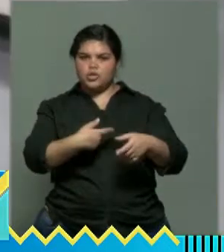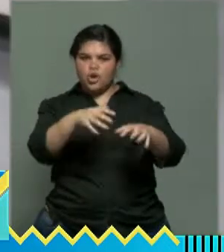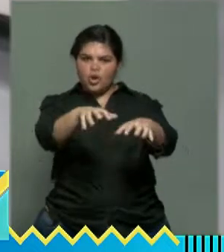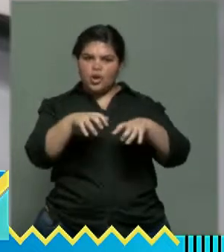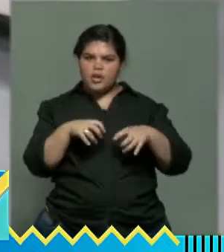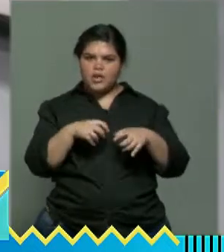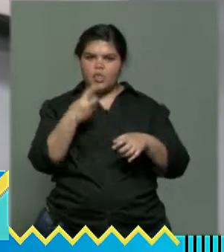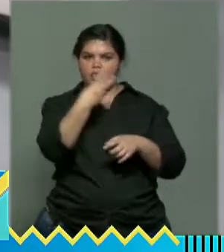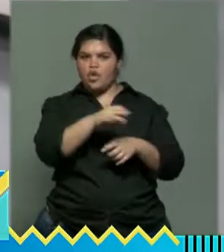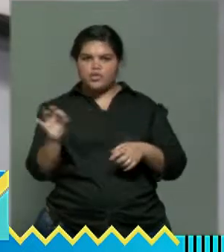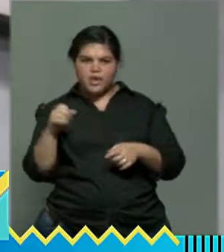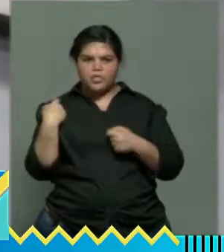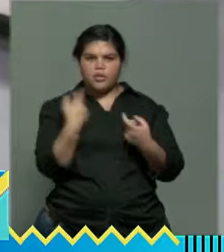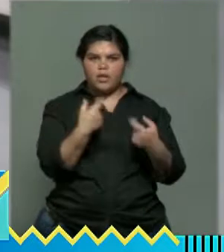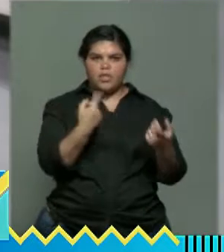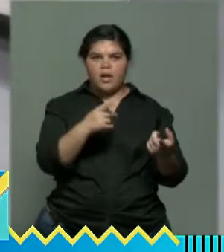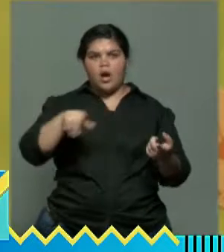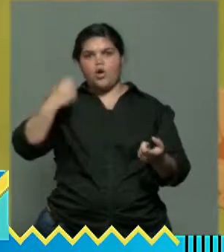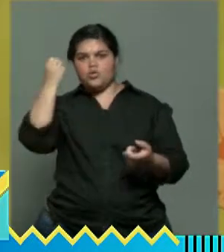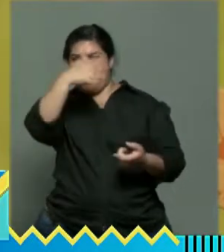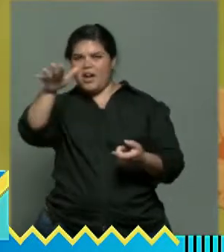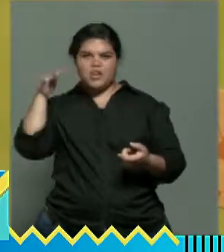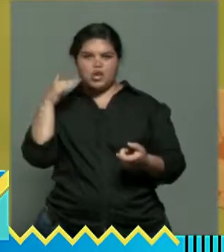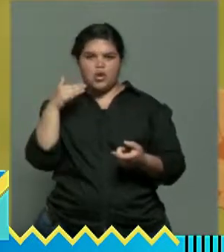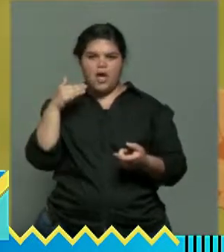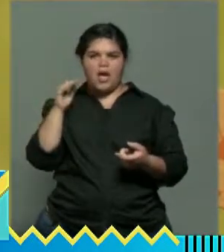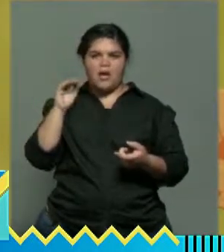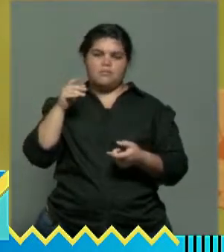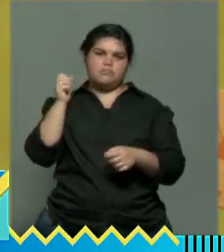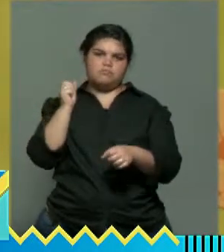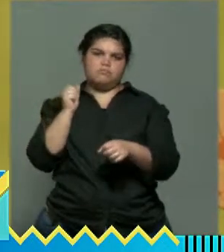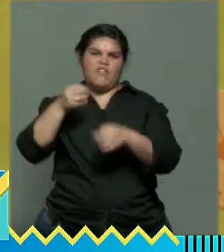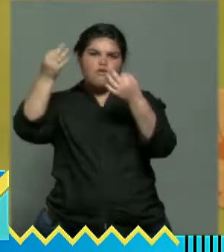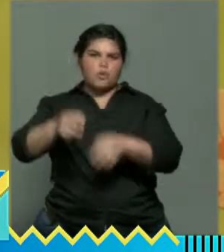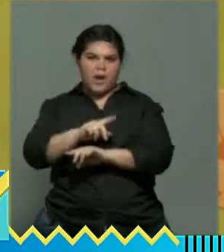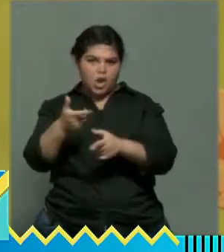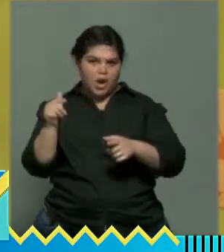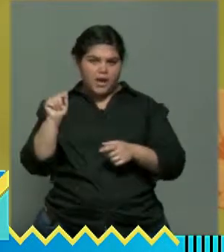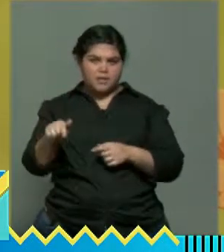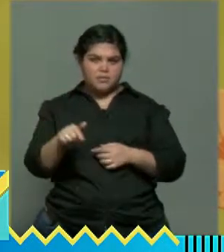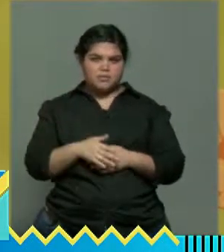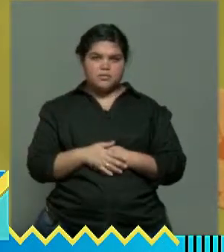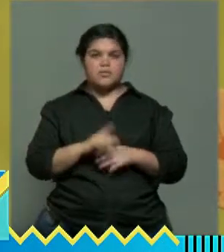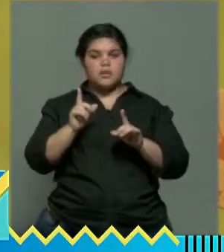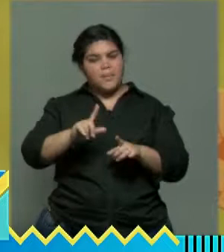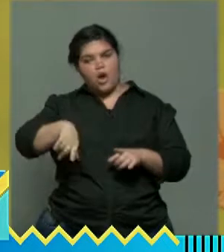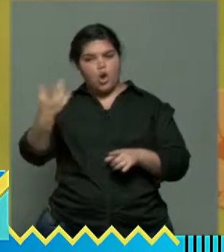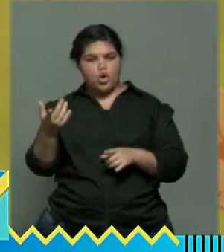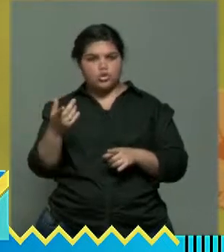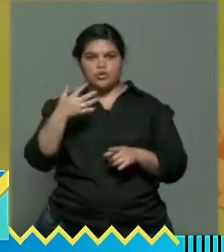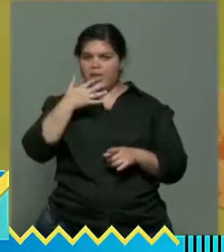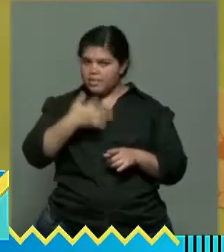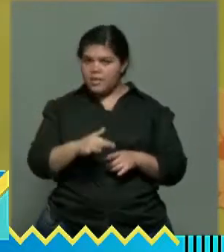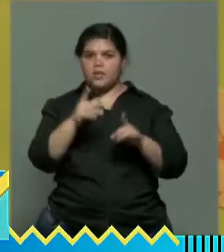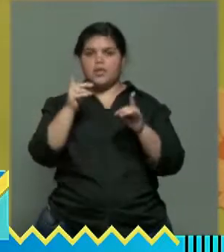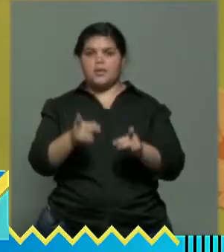agrícola será más informal, pero tampoco, digamos, ha sido atendido. Y ahí también hay otro sector, digamos, que entiendo y hasta